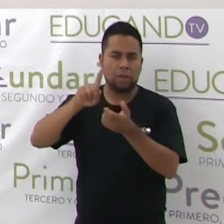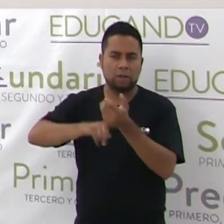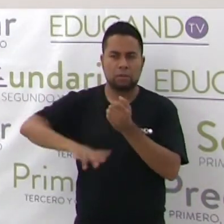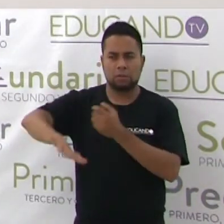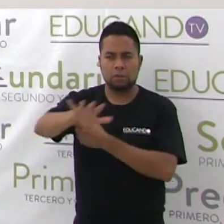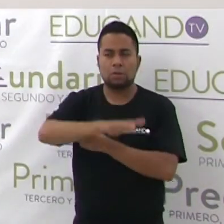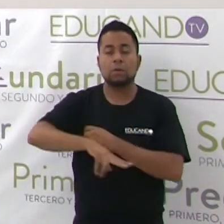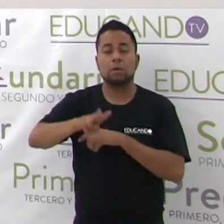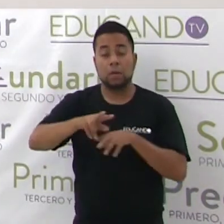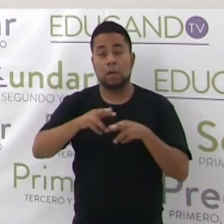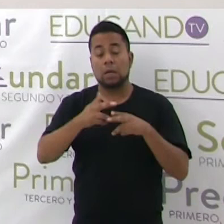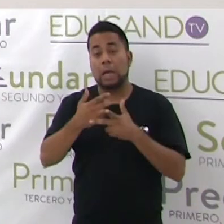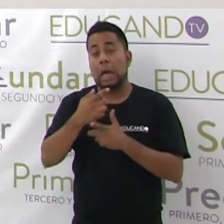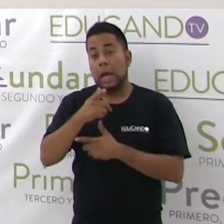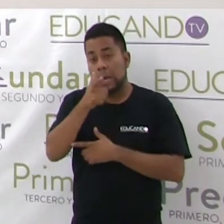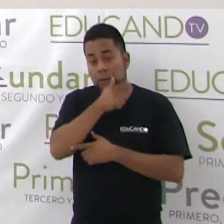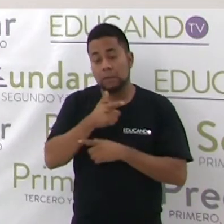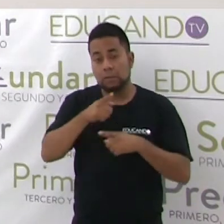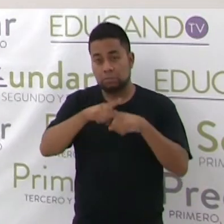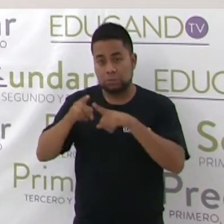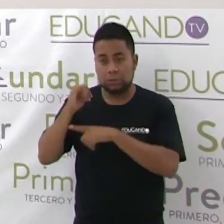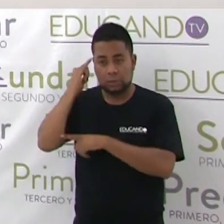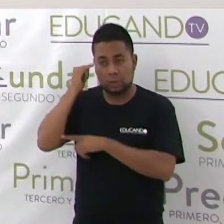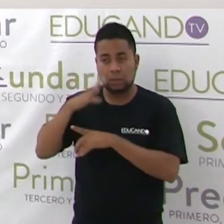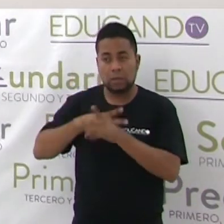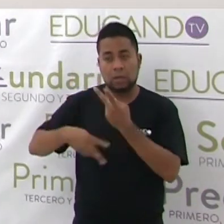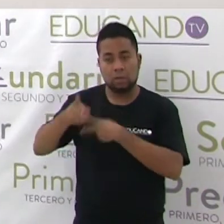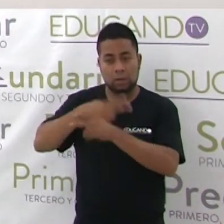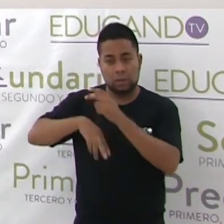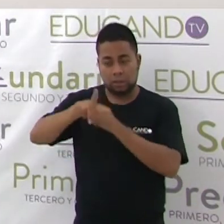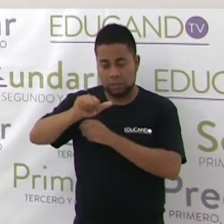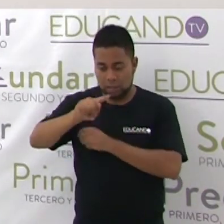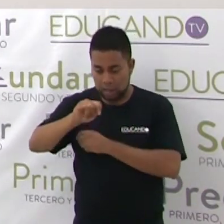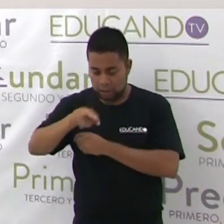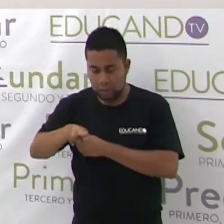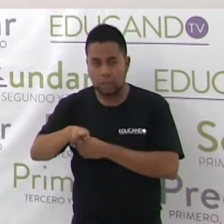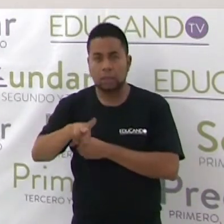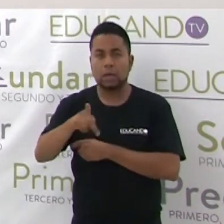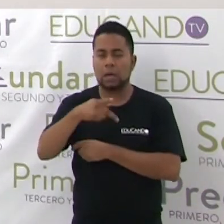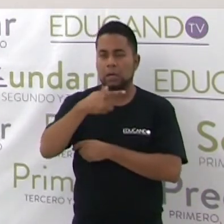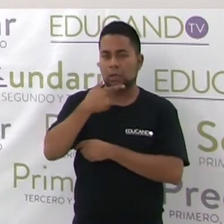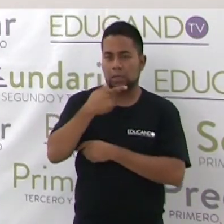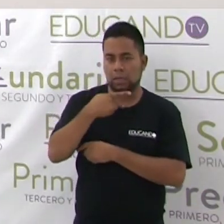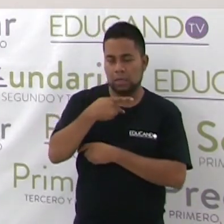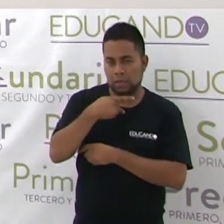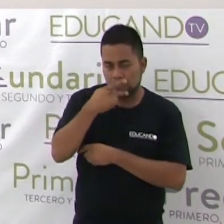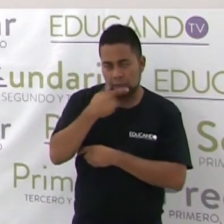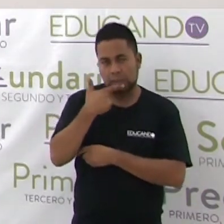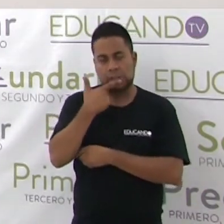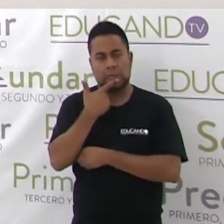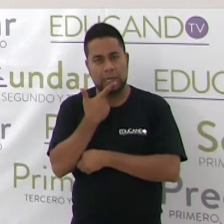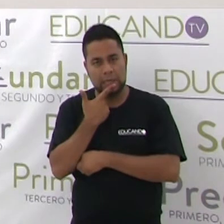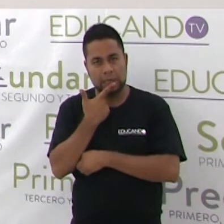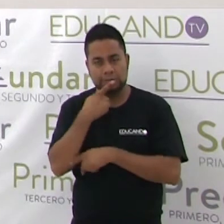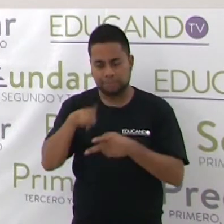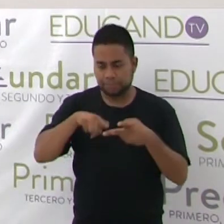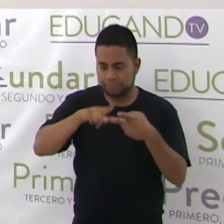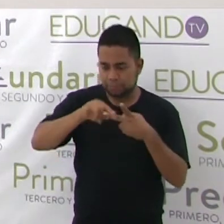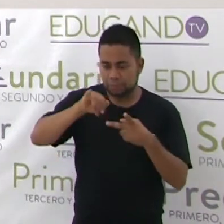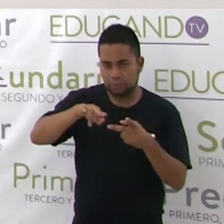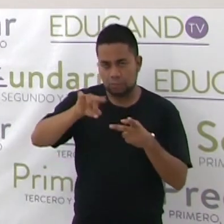que es multilingüista, viene del latín y ahí se habla el inglés, también el